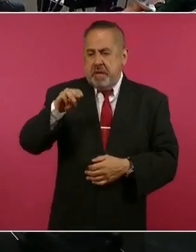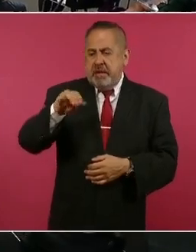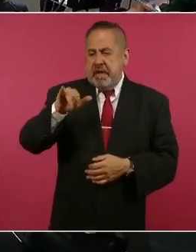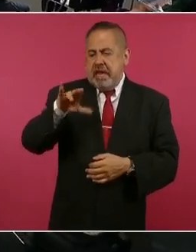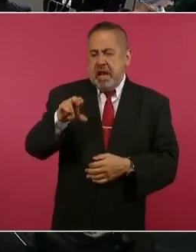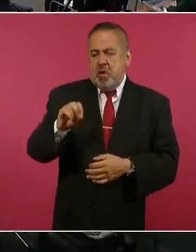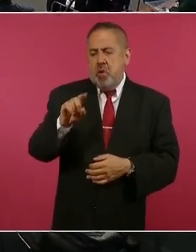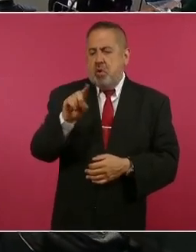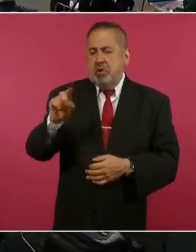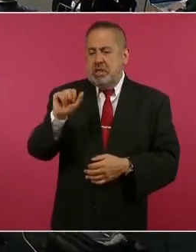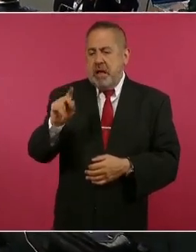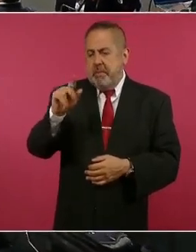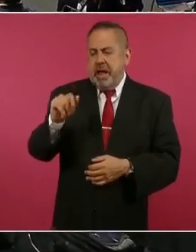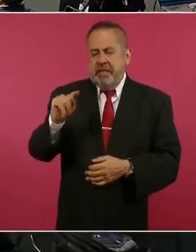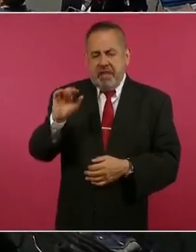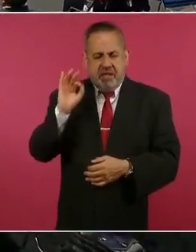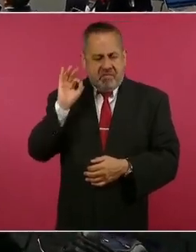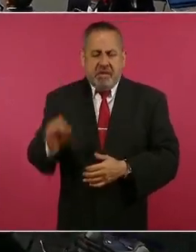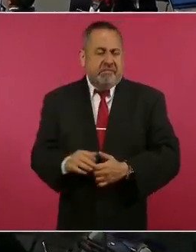homenaje